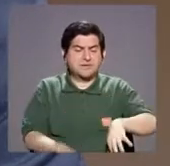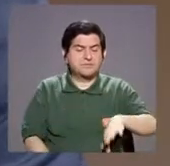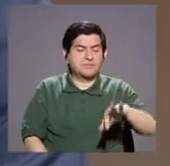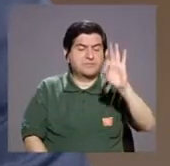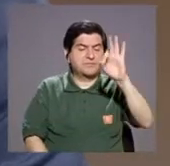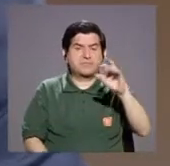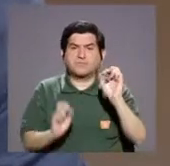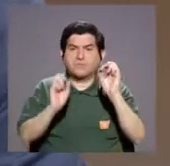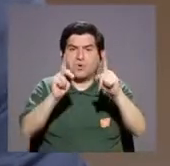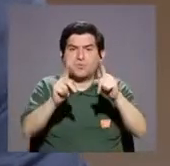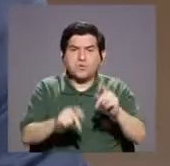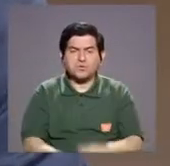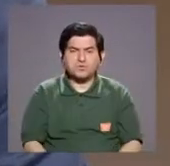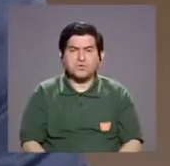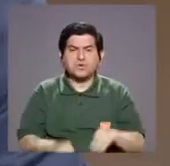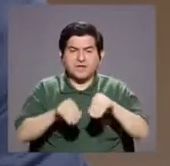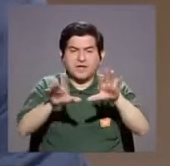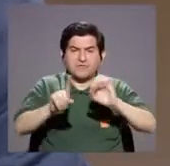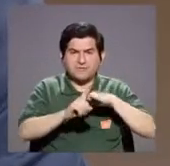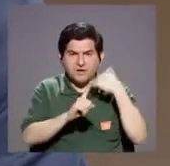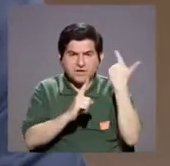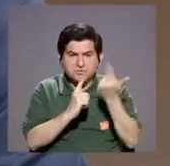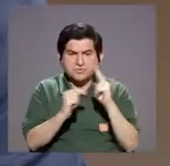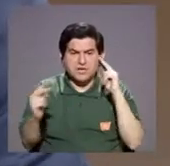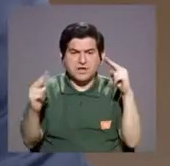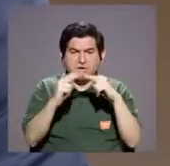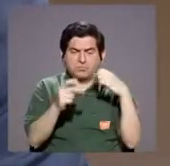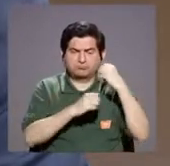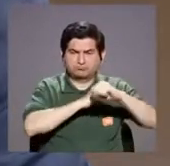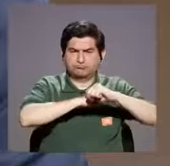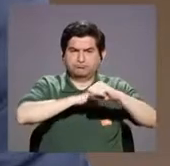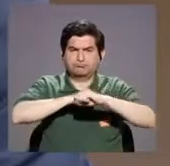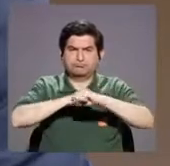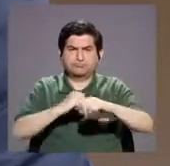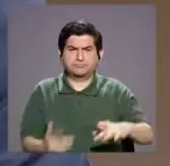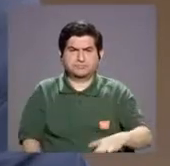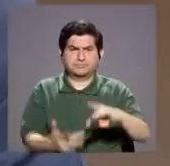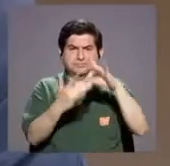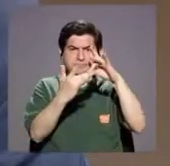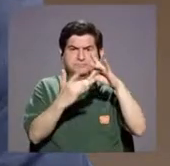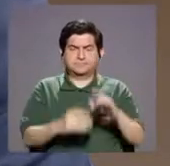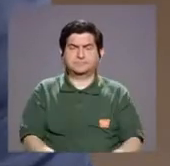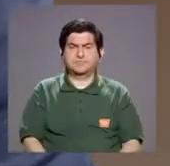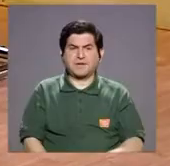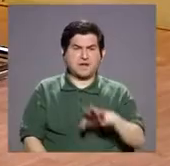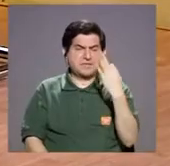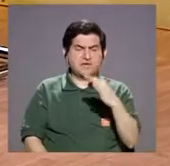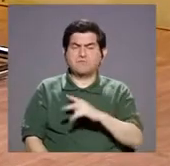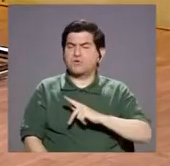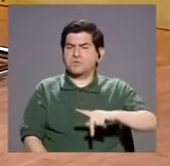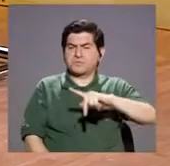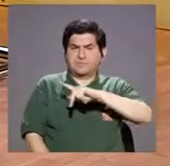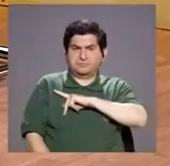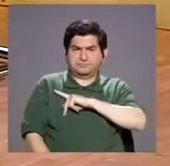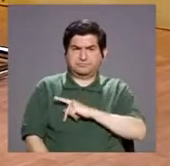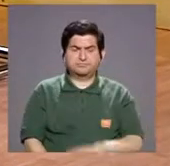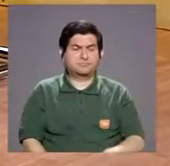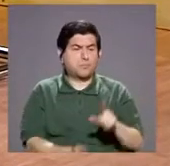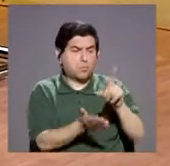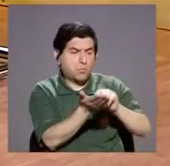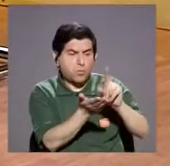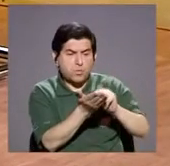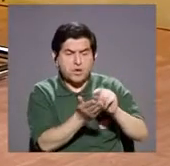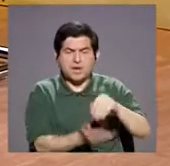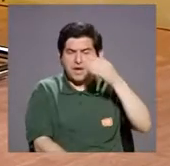de viajar por nuestras redes sociales conocer nuestras campañas y además sobre todo muy personalizado nuestras publicaciones que